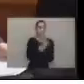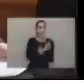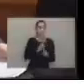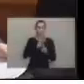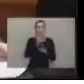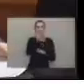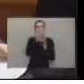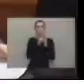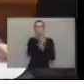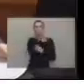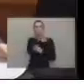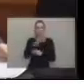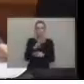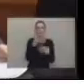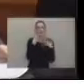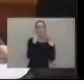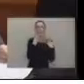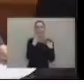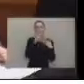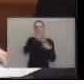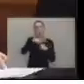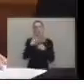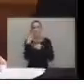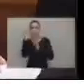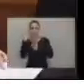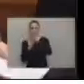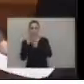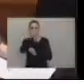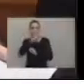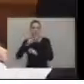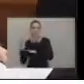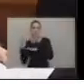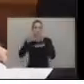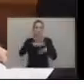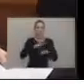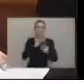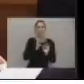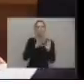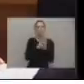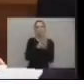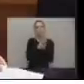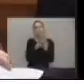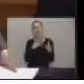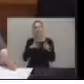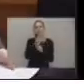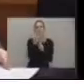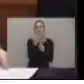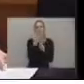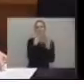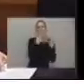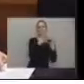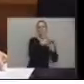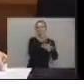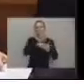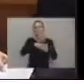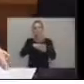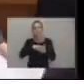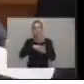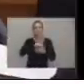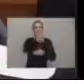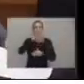un incremento de visitantes del 8,4%, lo que nos ha permitido alcanzar más de 1,9 millones de turistas.